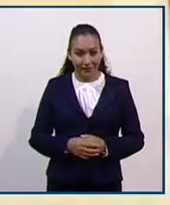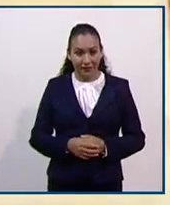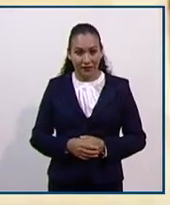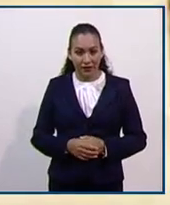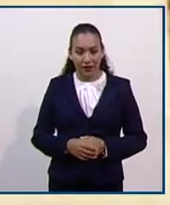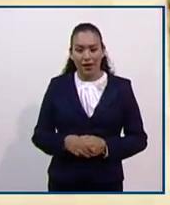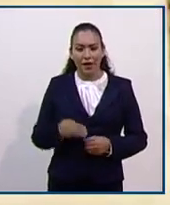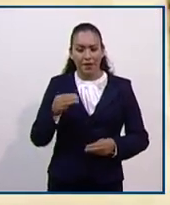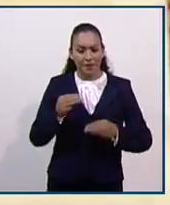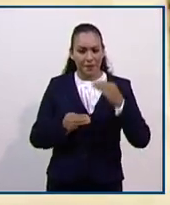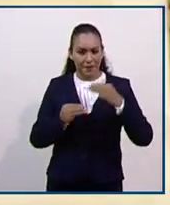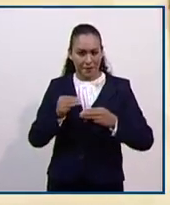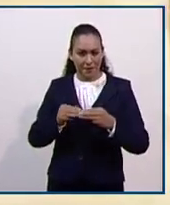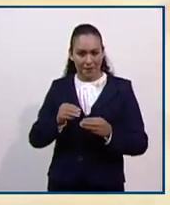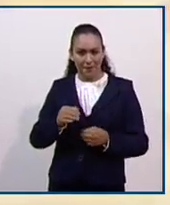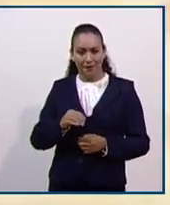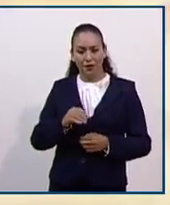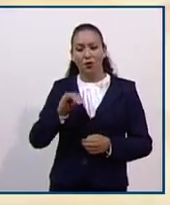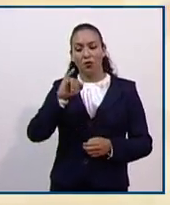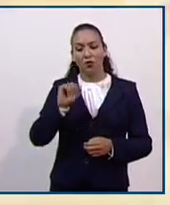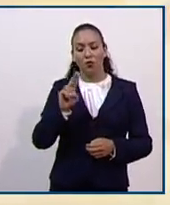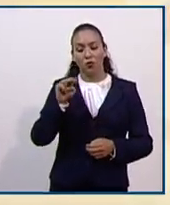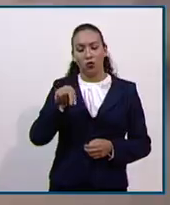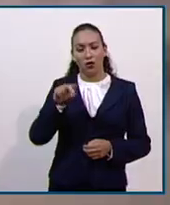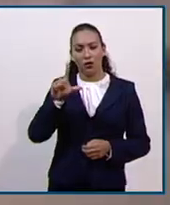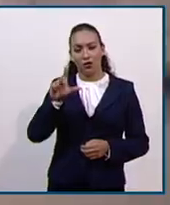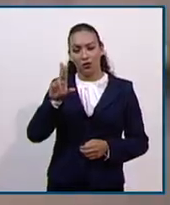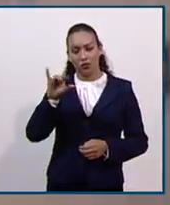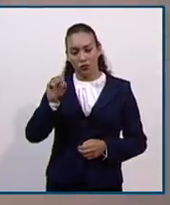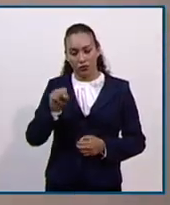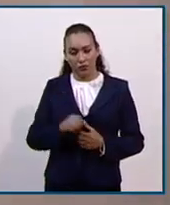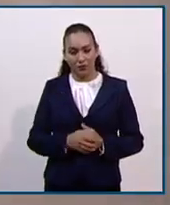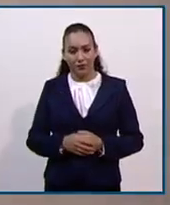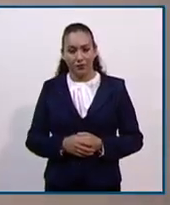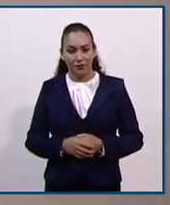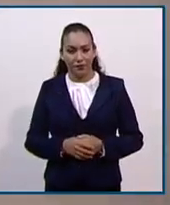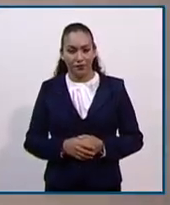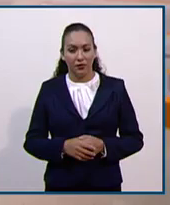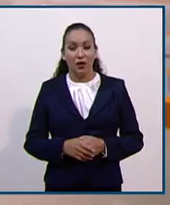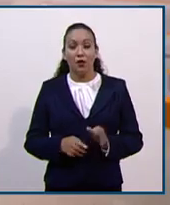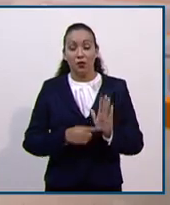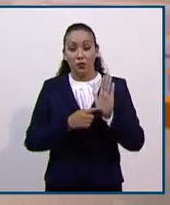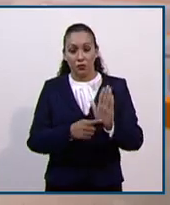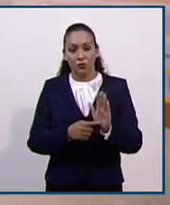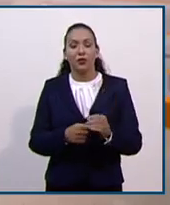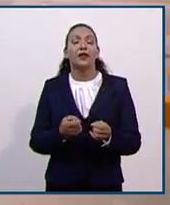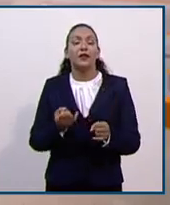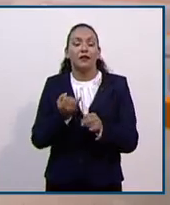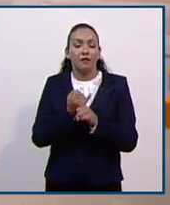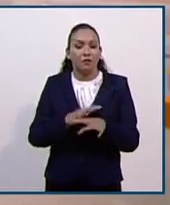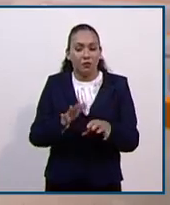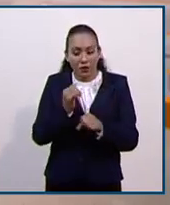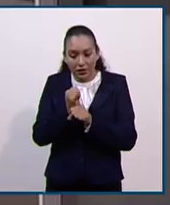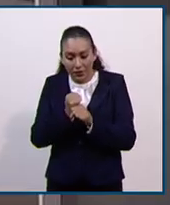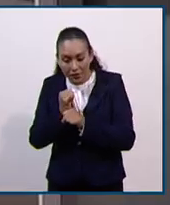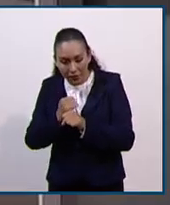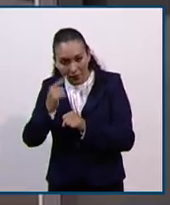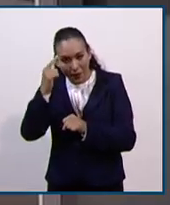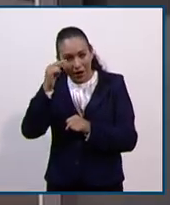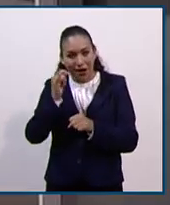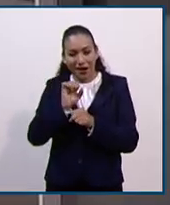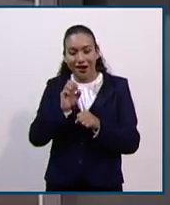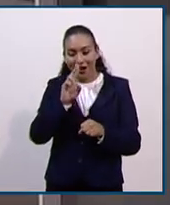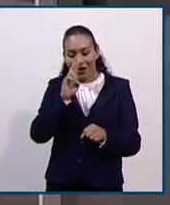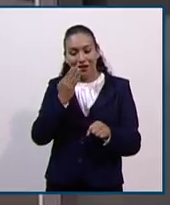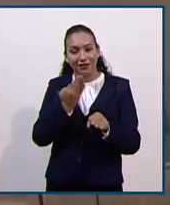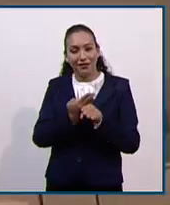el ministro Juan Luis González Alcántara Carrancá se pronunció sobre la desinformación a propósito de la investigación de